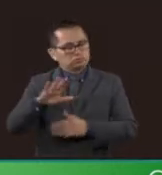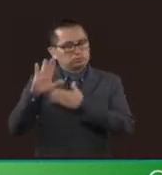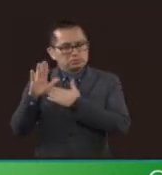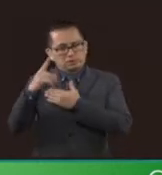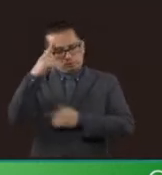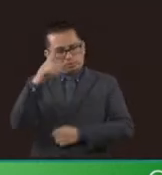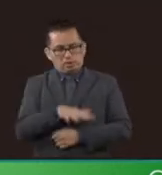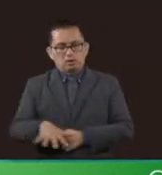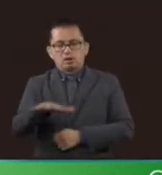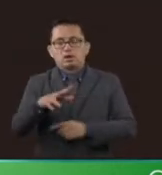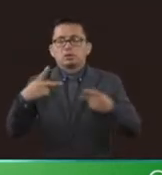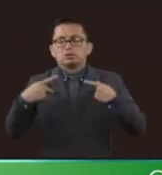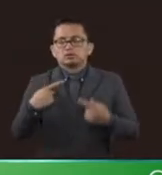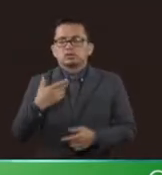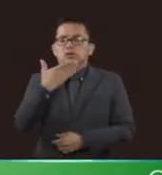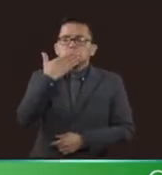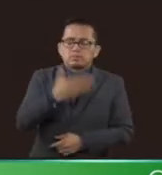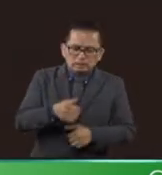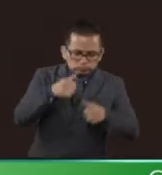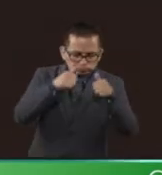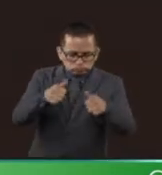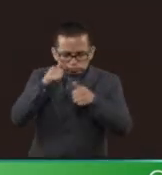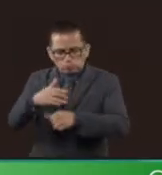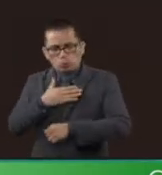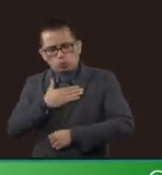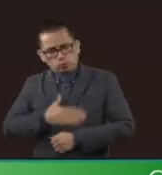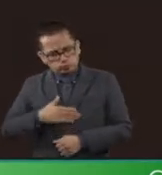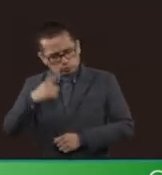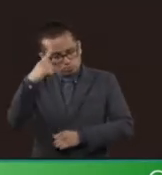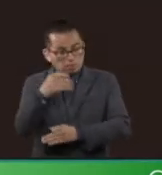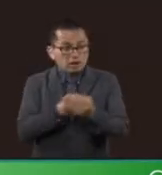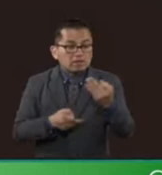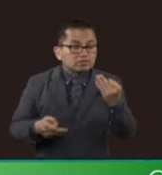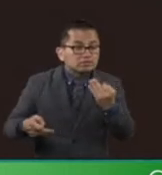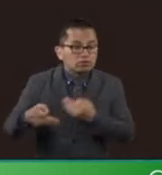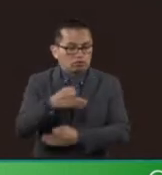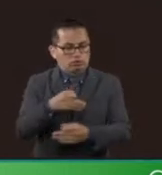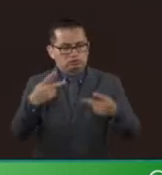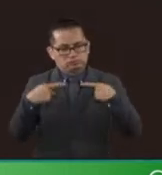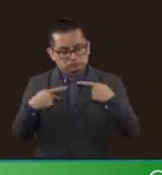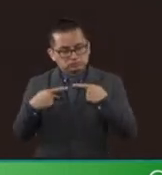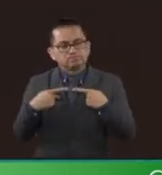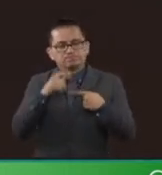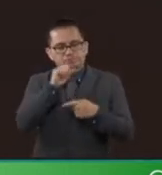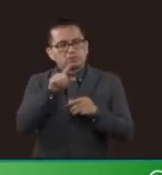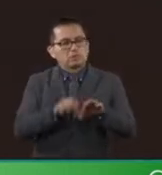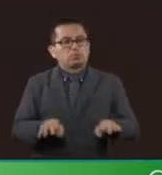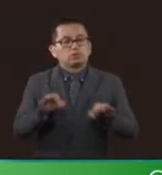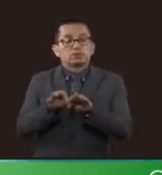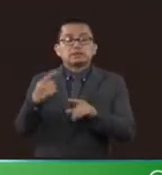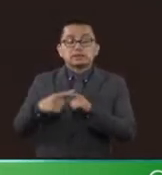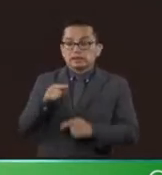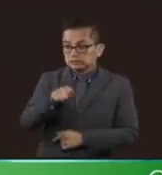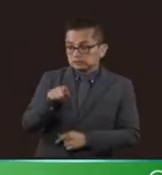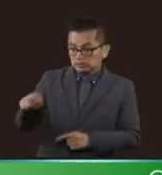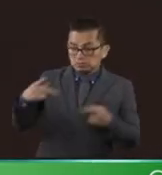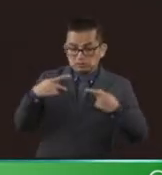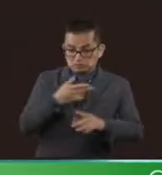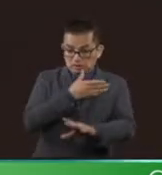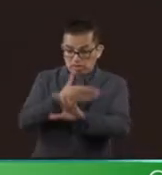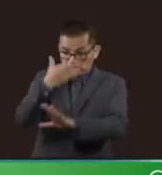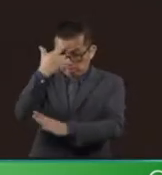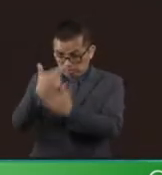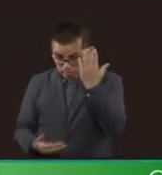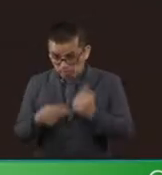la justicia de todas las personas, con énfasis en las víctimas de violaciones graves a los derechos humanos, a